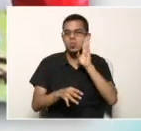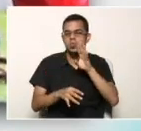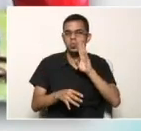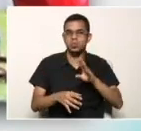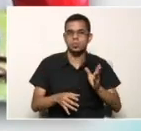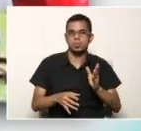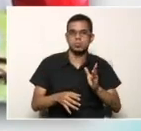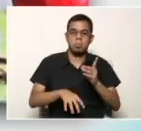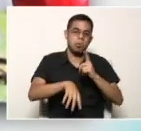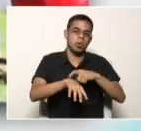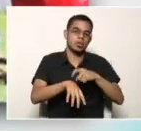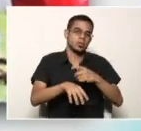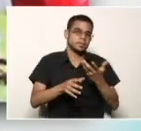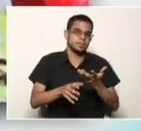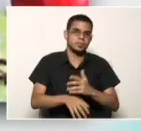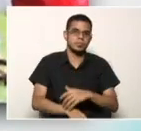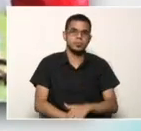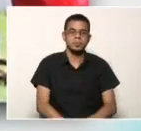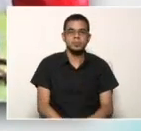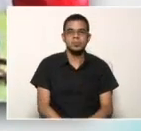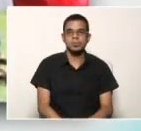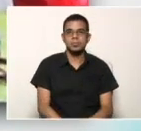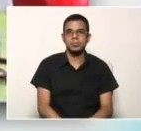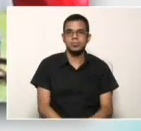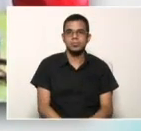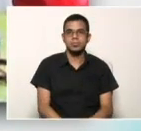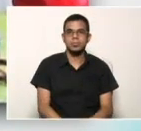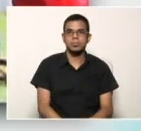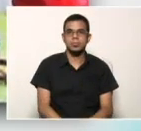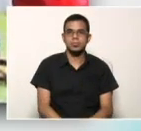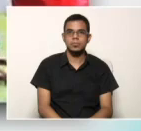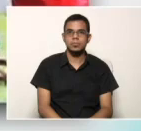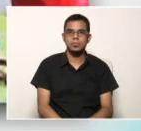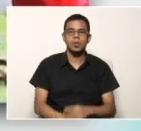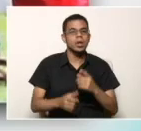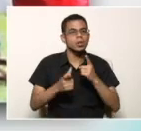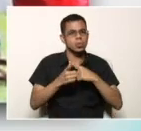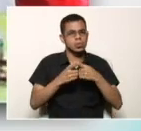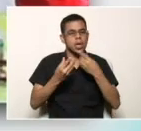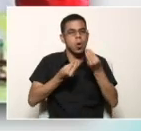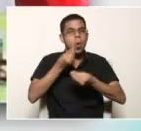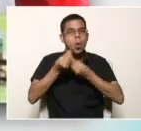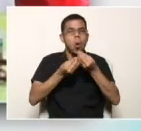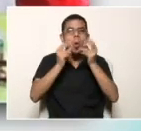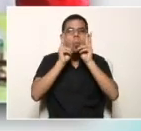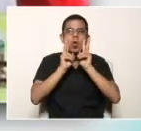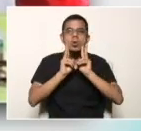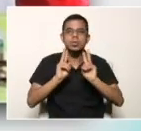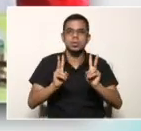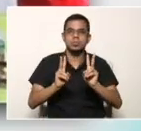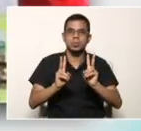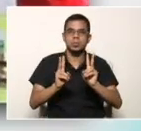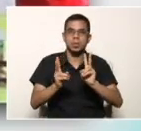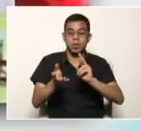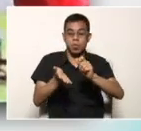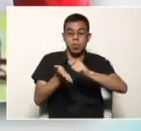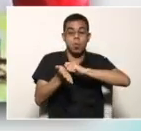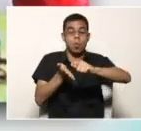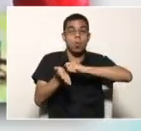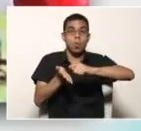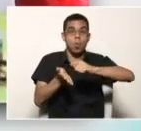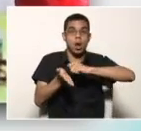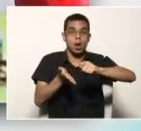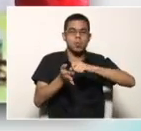Okay. Vamos a explicar cómo se limpia la memoria RAM. Con un borrador, con la ayuda de una